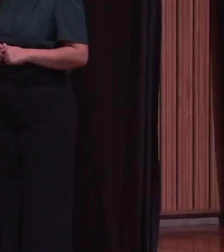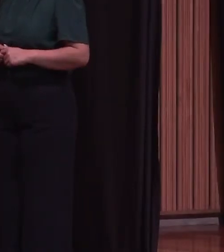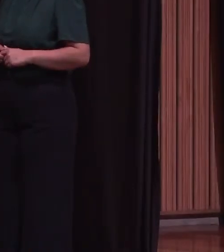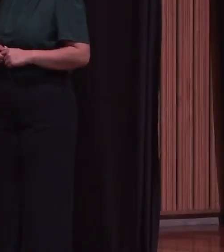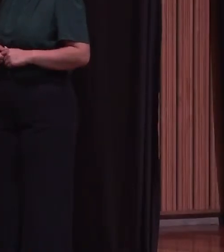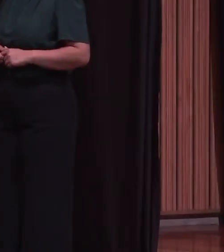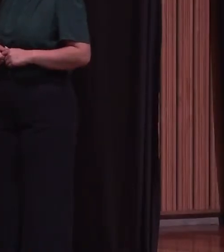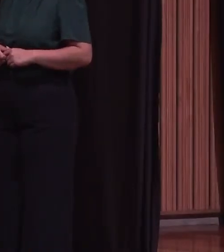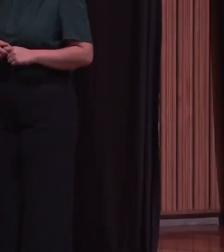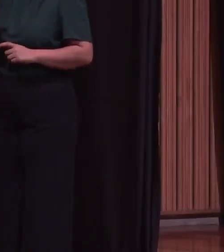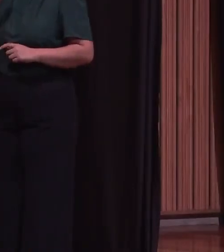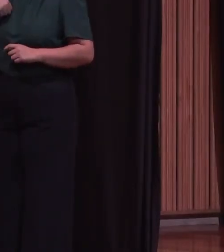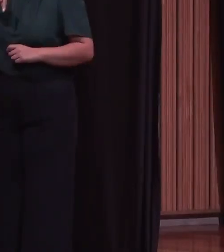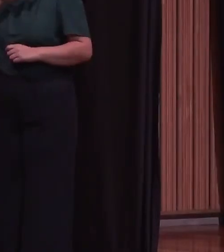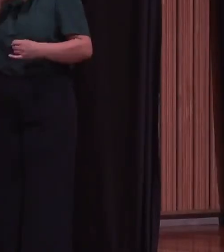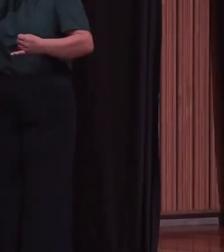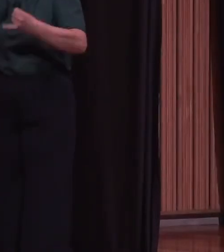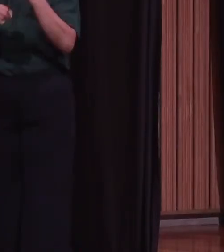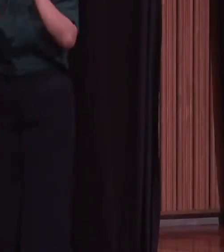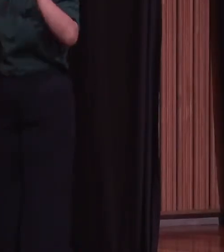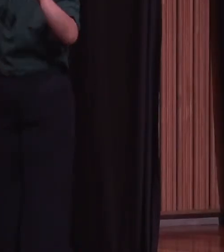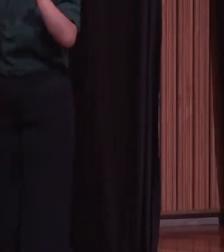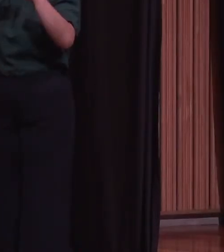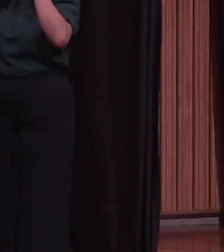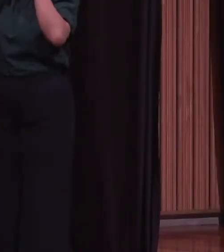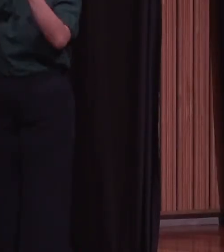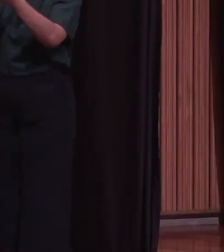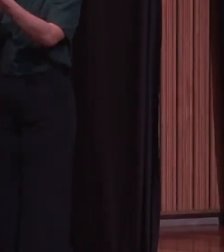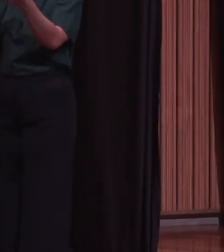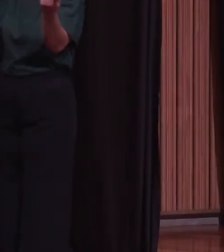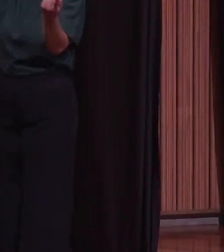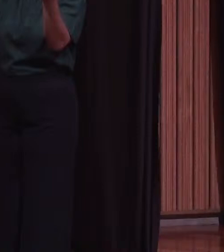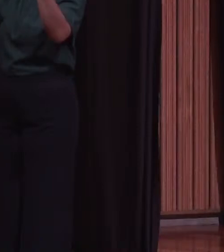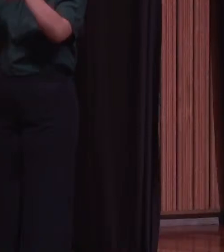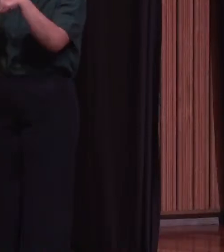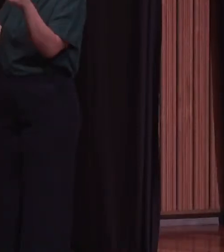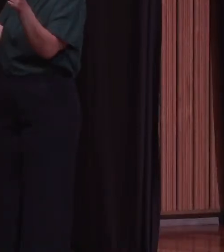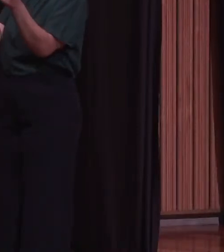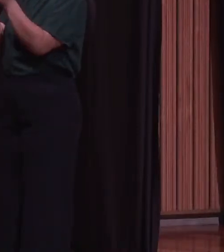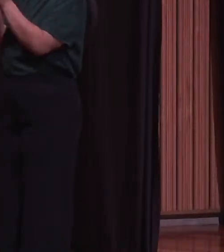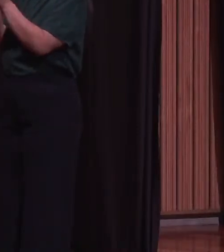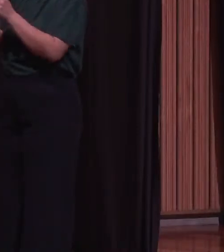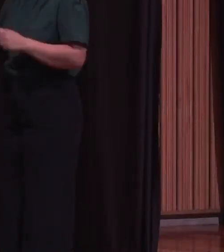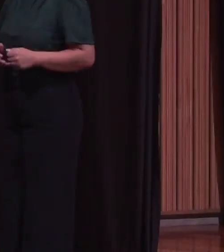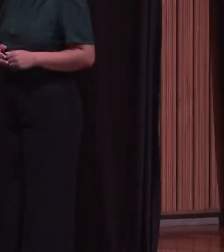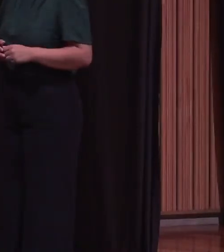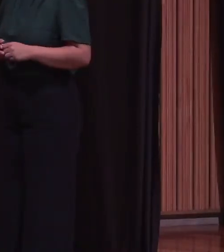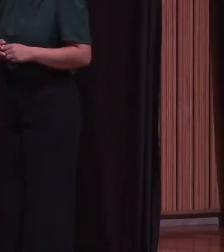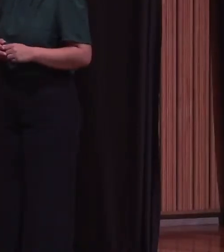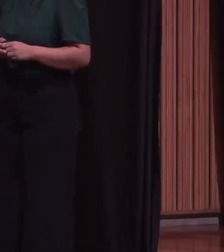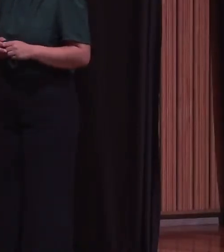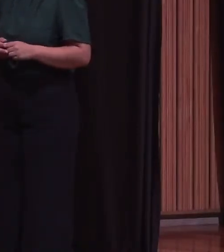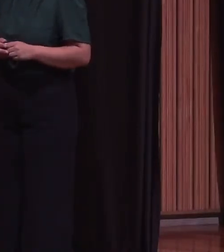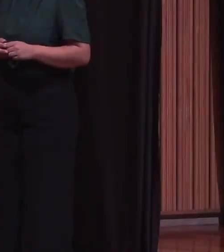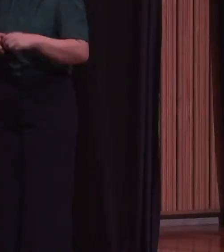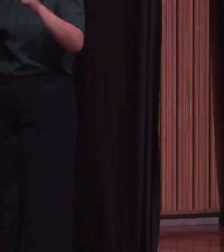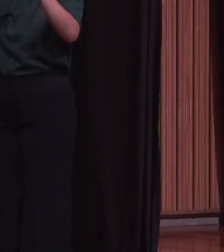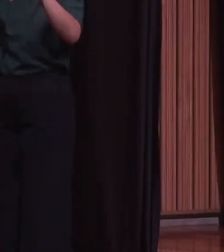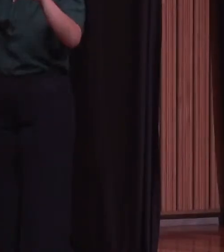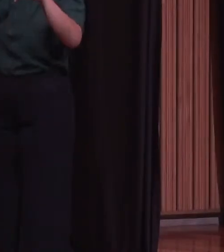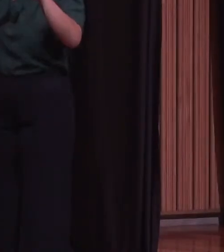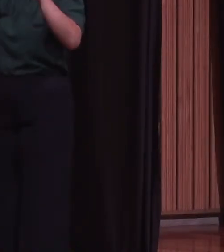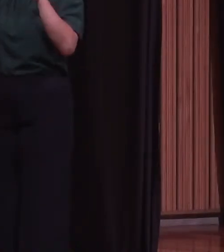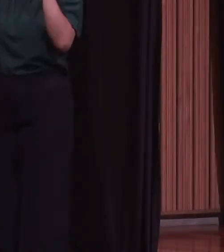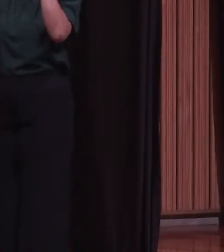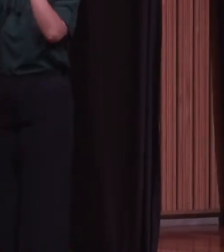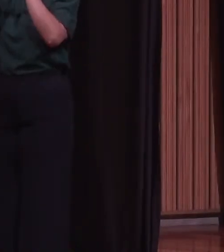hemos concluido esta actividad. Agradecemos la presencia de todas las personas que nos acompañaron, tanto las personas que se conectaron de